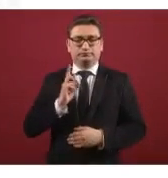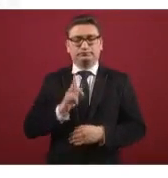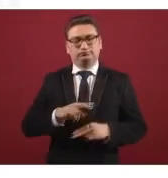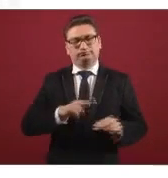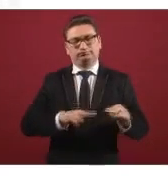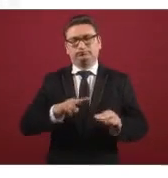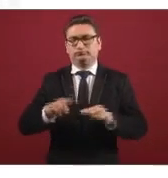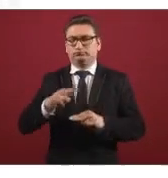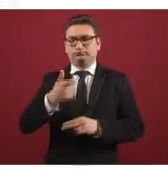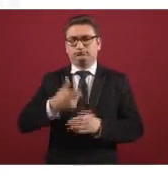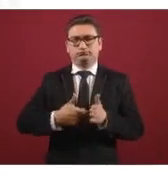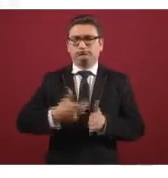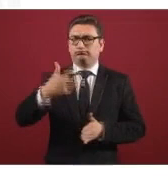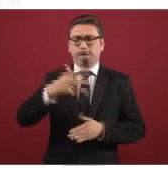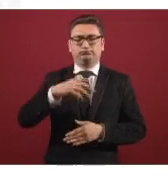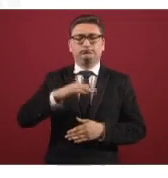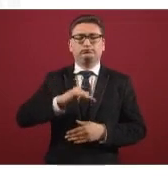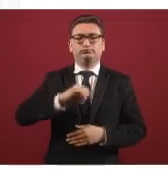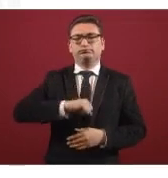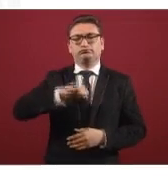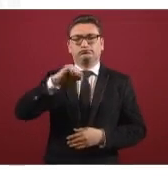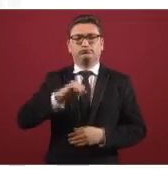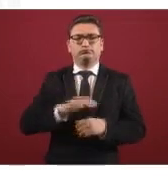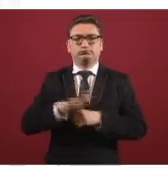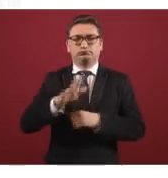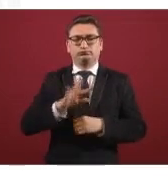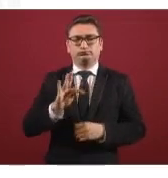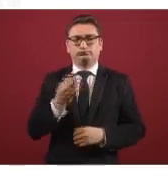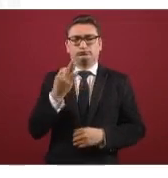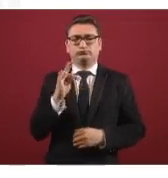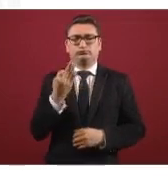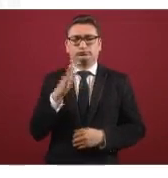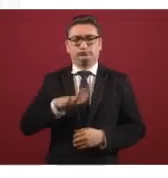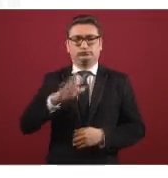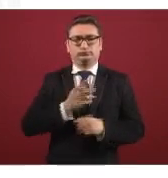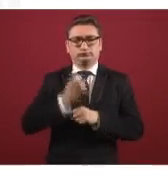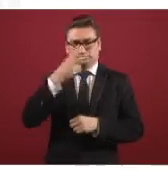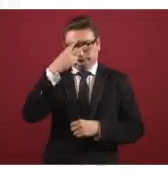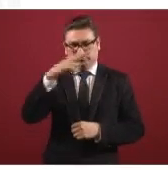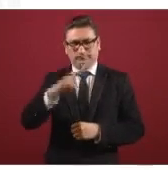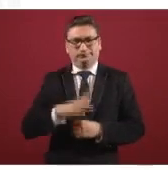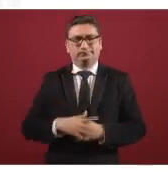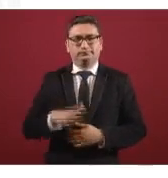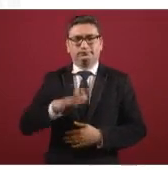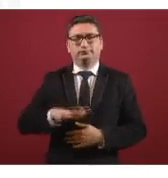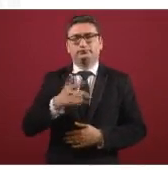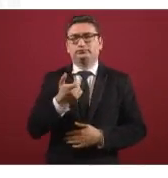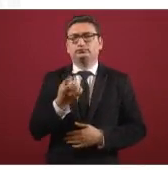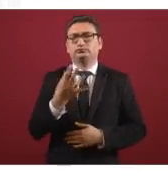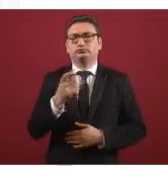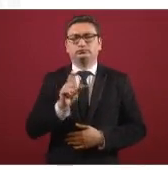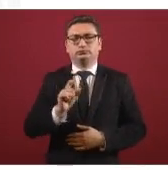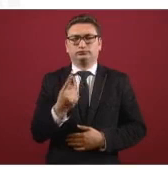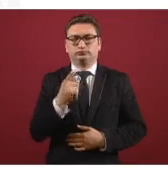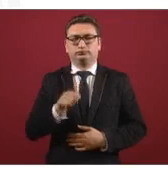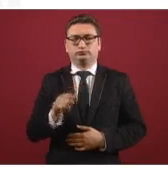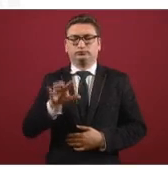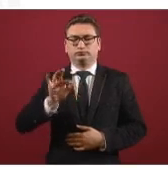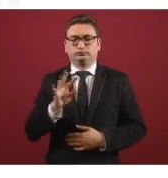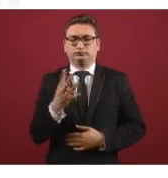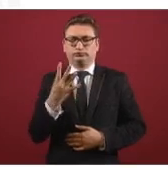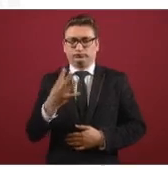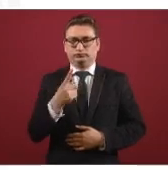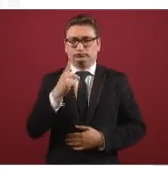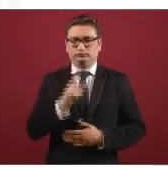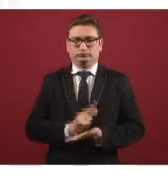el precio más alto en Tlanepantla, Estado de México, con un precio al público de 21 pesos 44 centavos